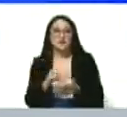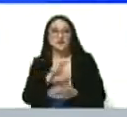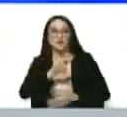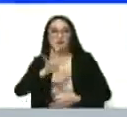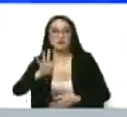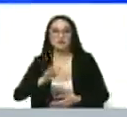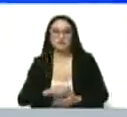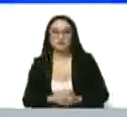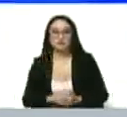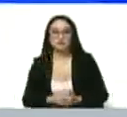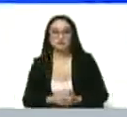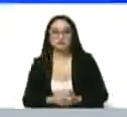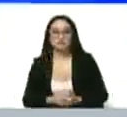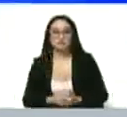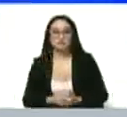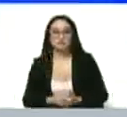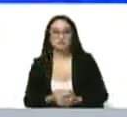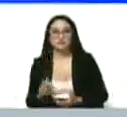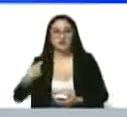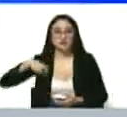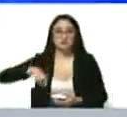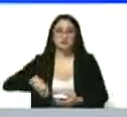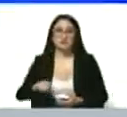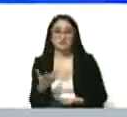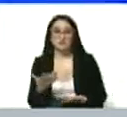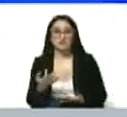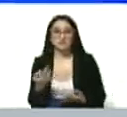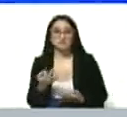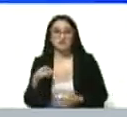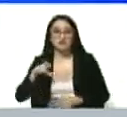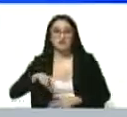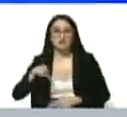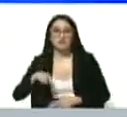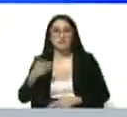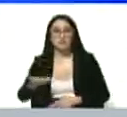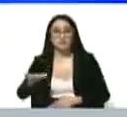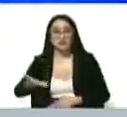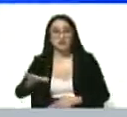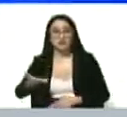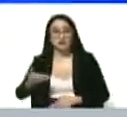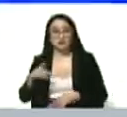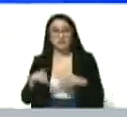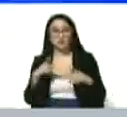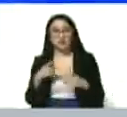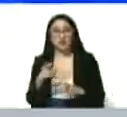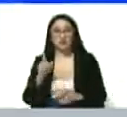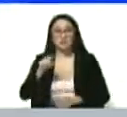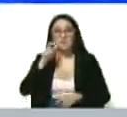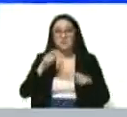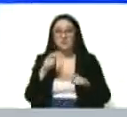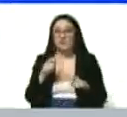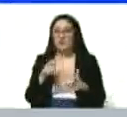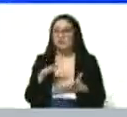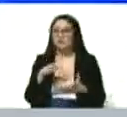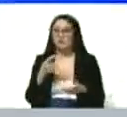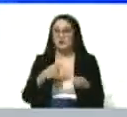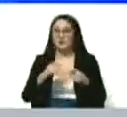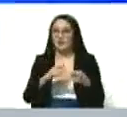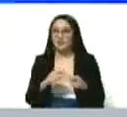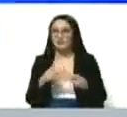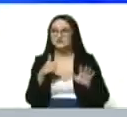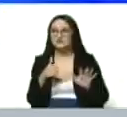2045. Estas inversiones resultan esenciales tanto para productores como consumidores.